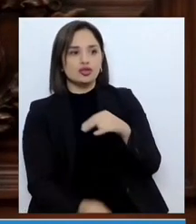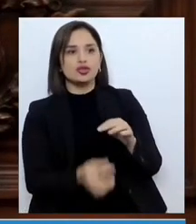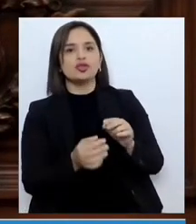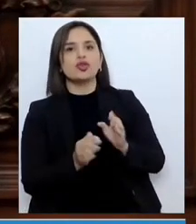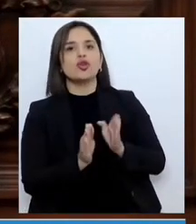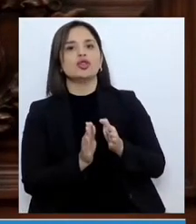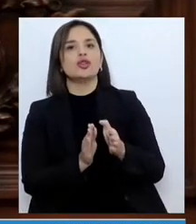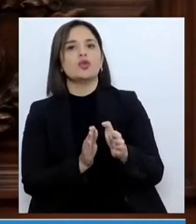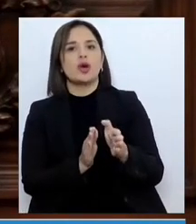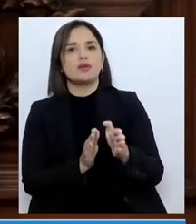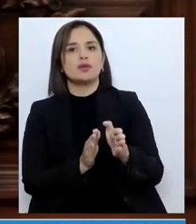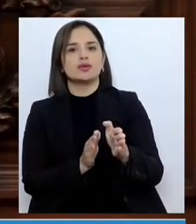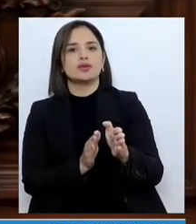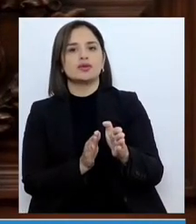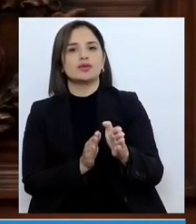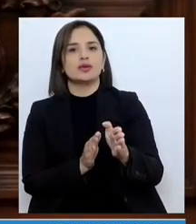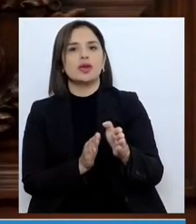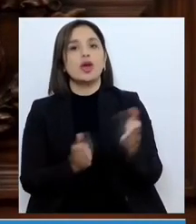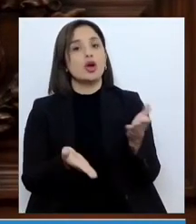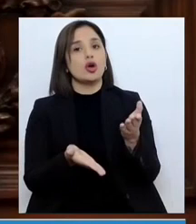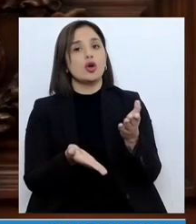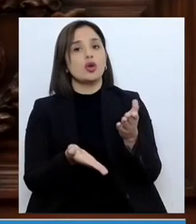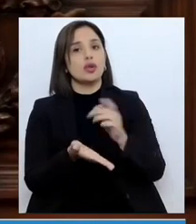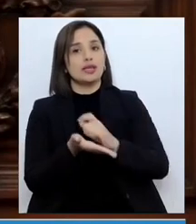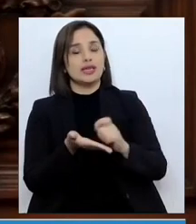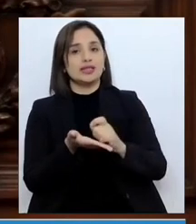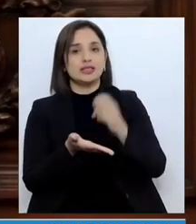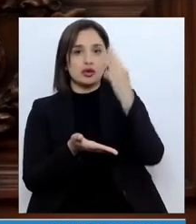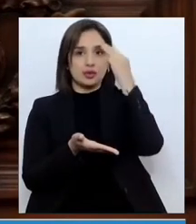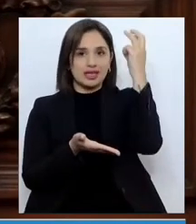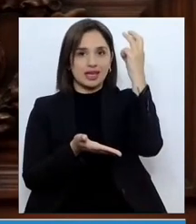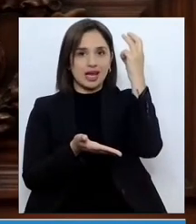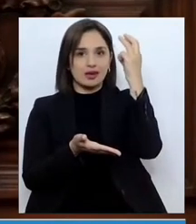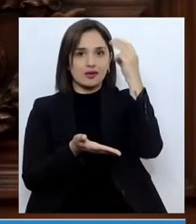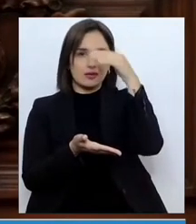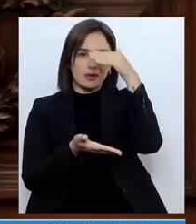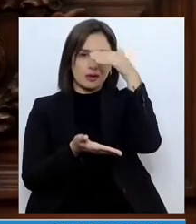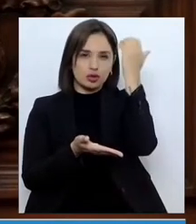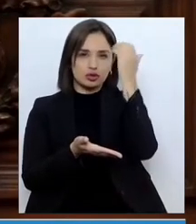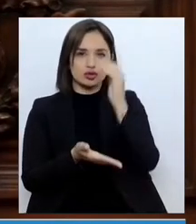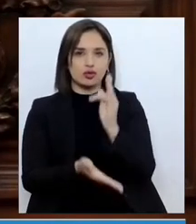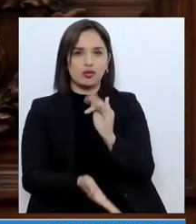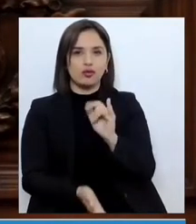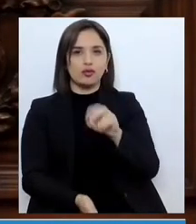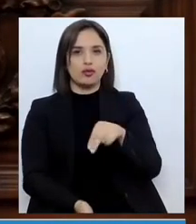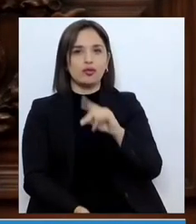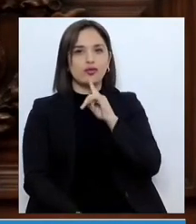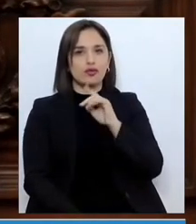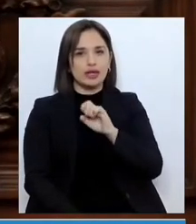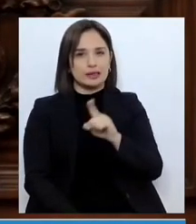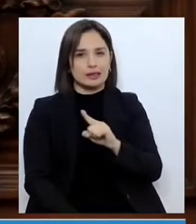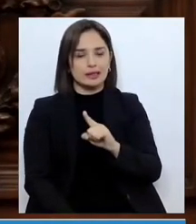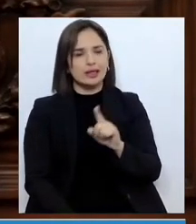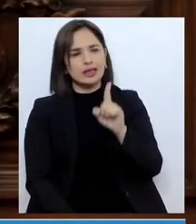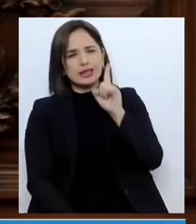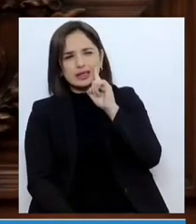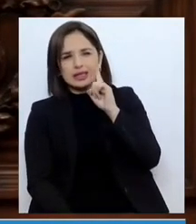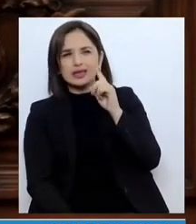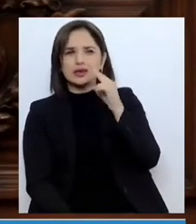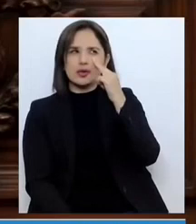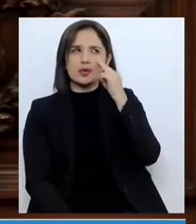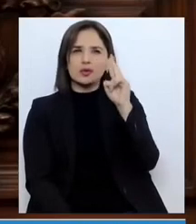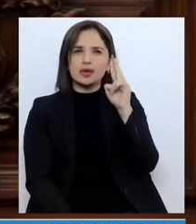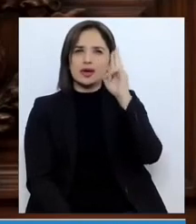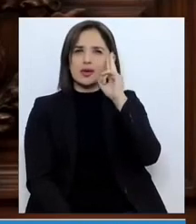gran escritor mexicano Carlos Fuentes, quien afirmaba que quien no se reconoce en su abuelo